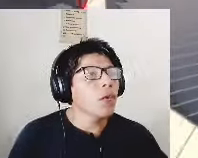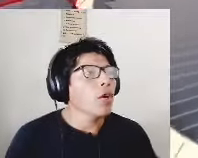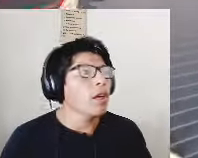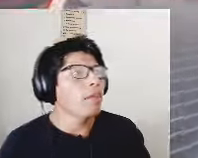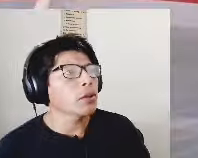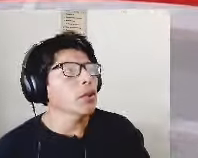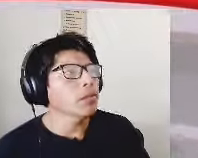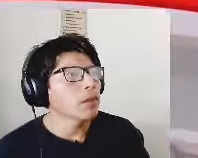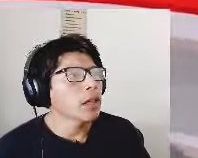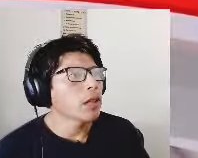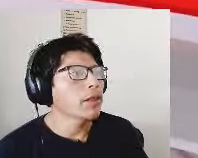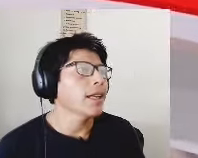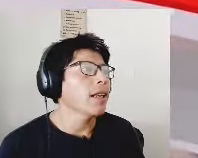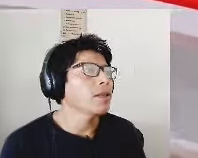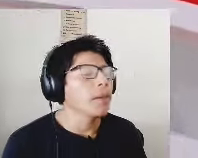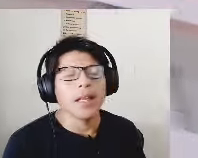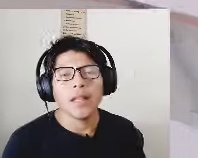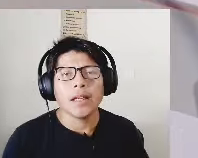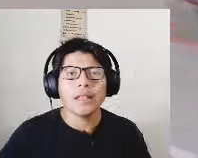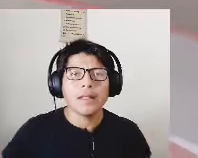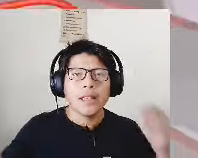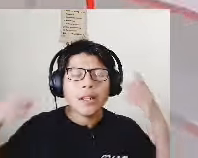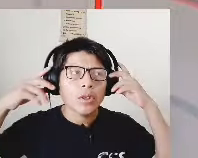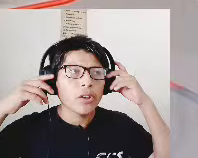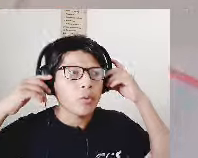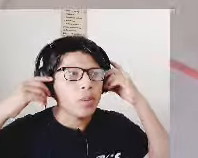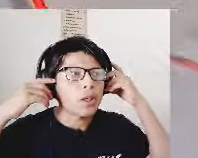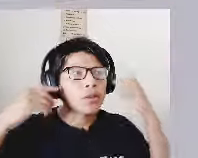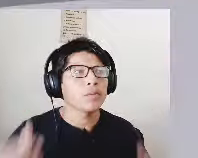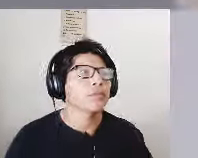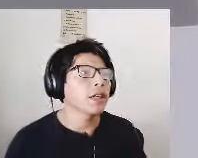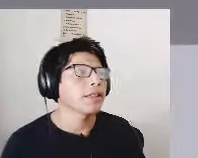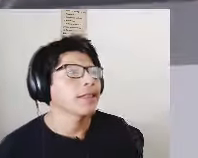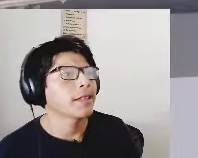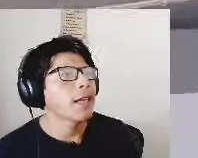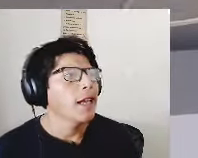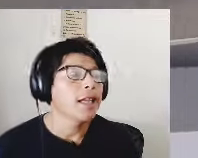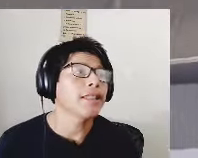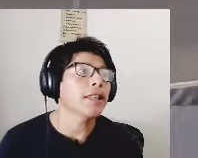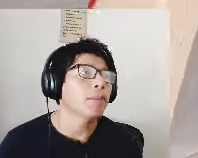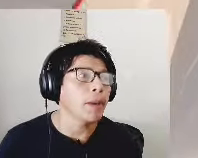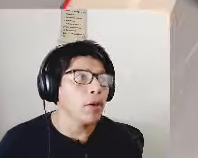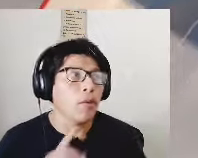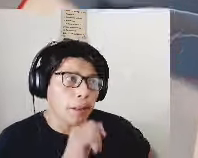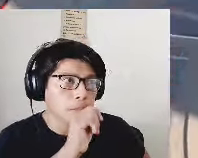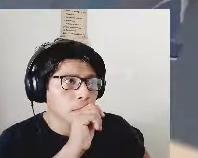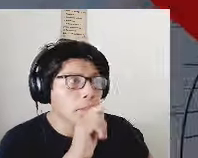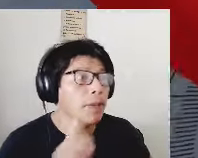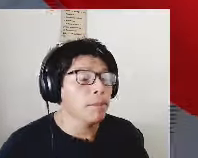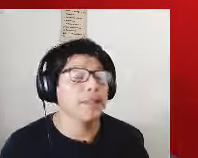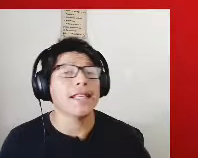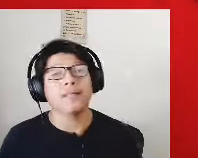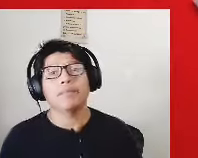Eso fue lo que pasó en una sala de espera de un aeropuerto. Así es. Este tipejo, bueno,